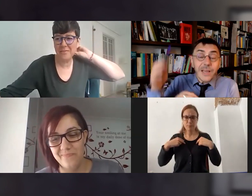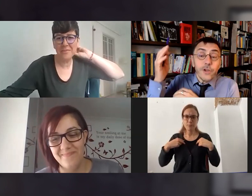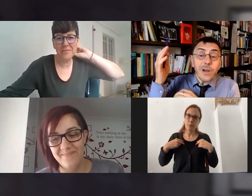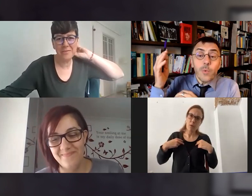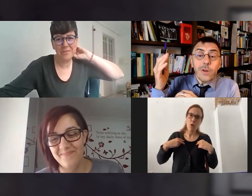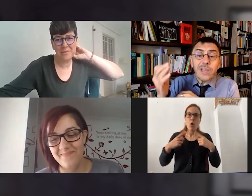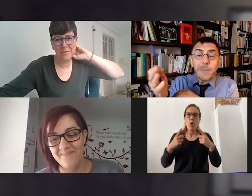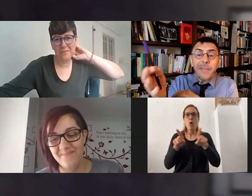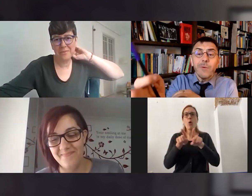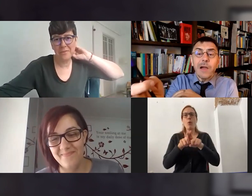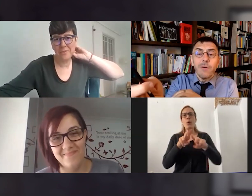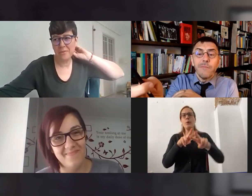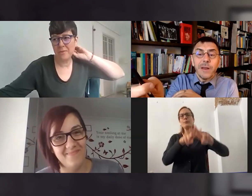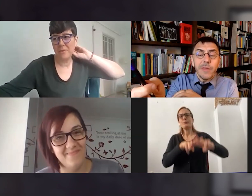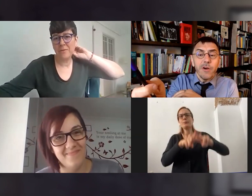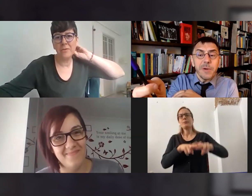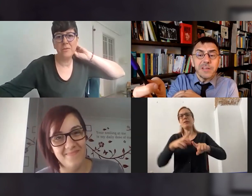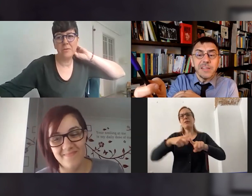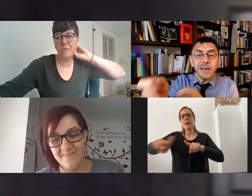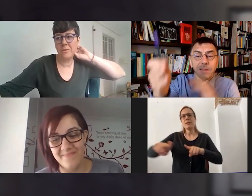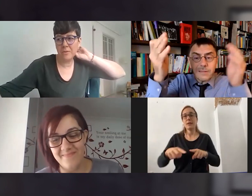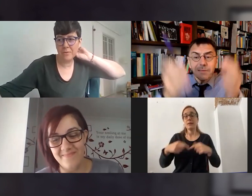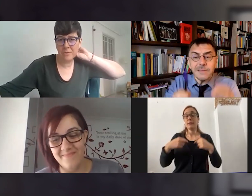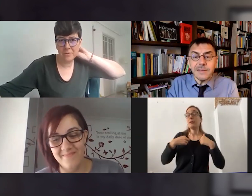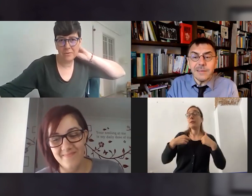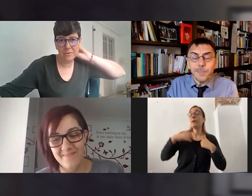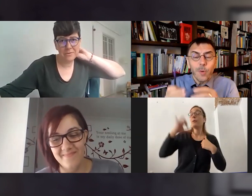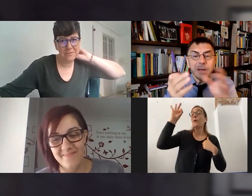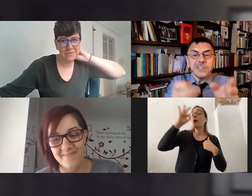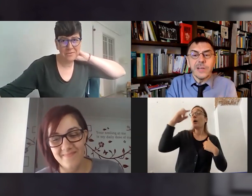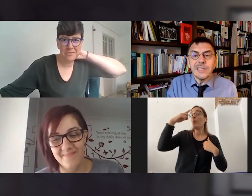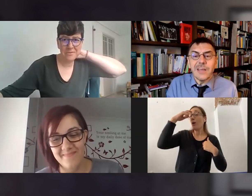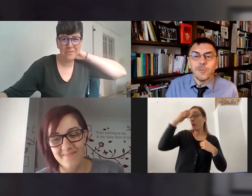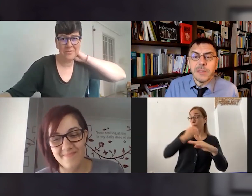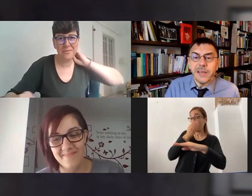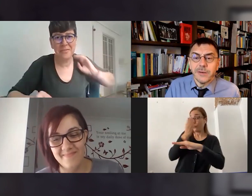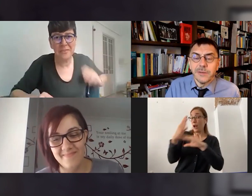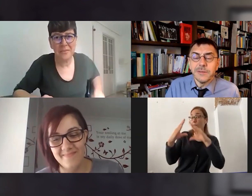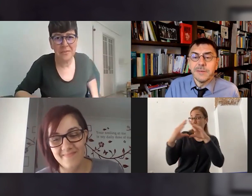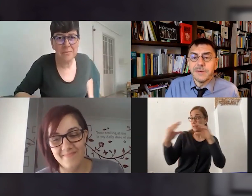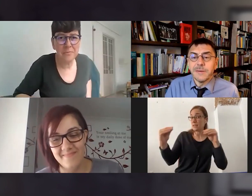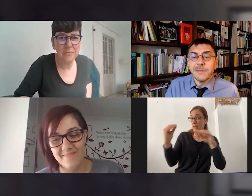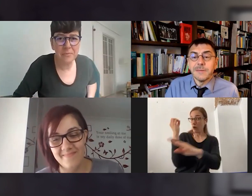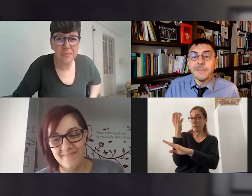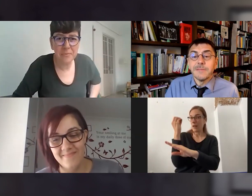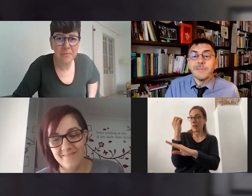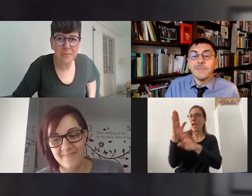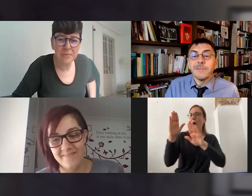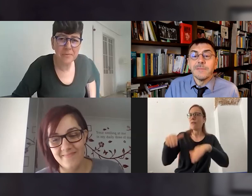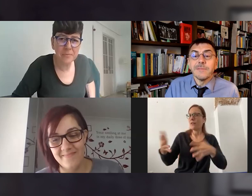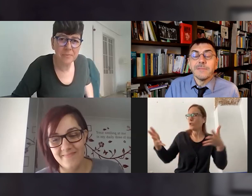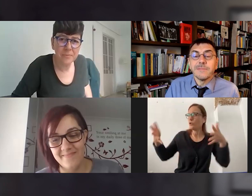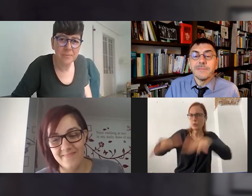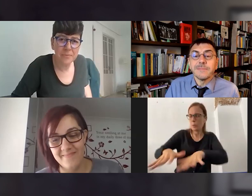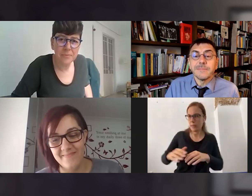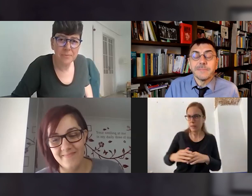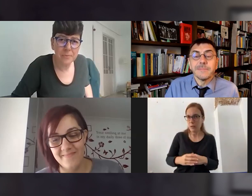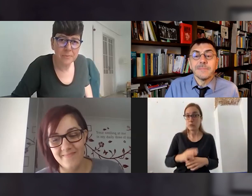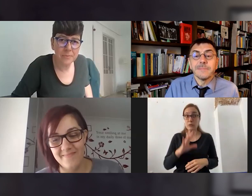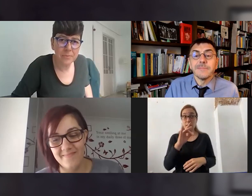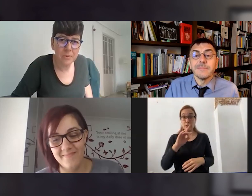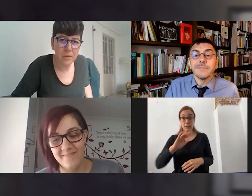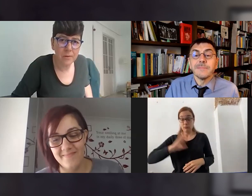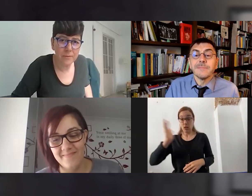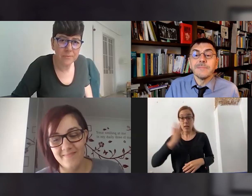baremo. Yo recuerdo que iba a dar una conferencia en la universidad y por presiones la suspendieron. De un día a otro caíste. Yo